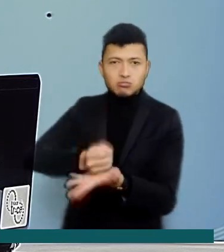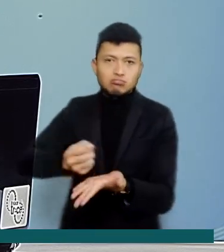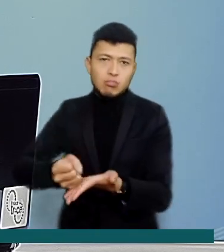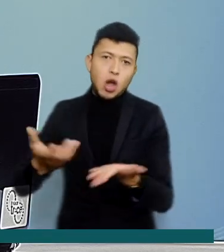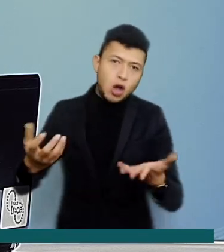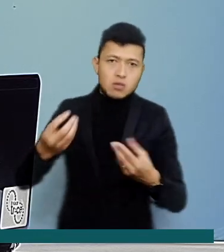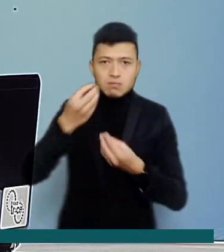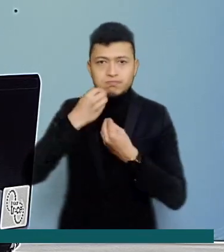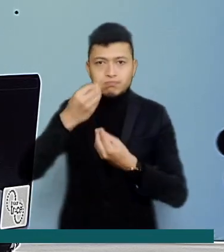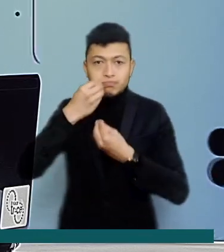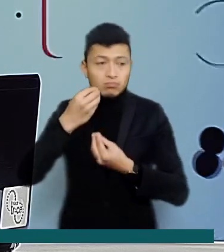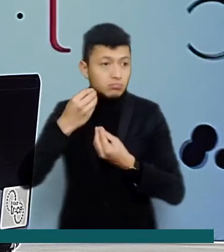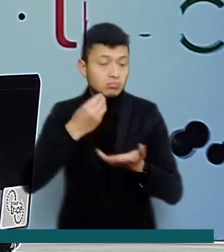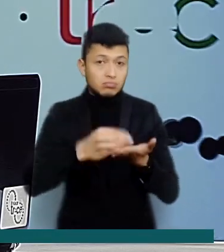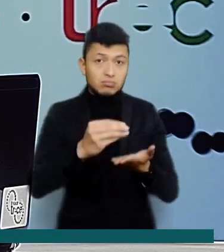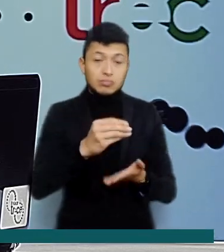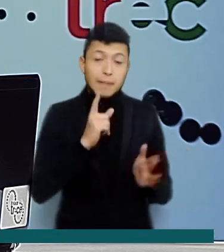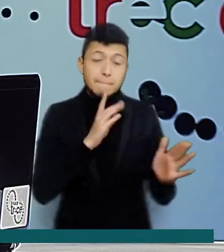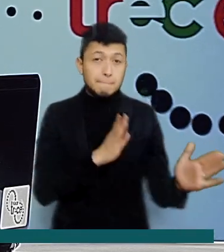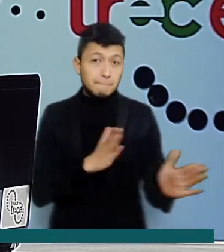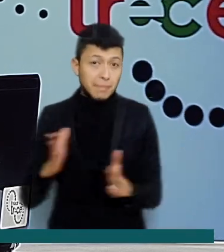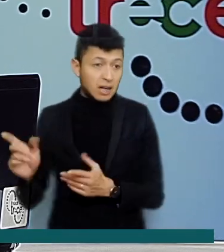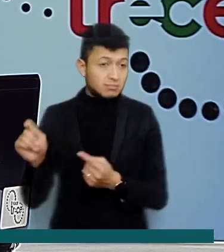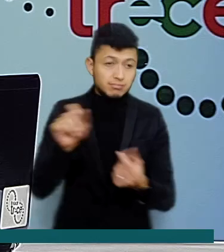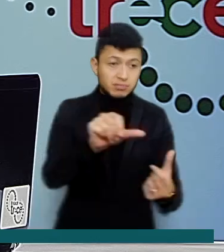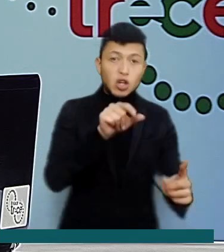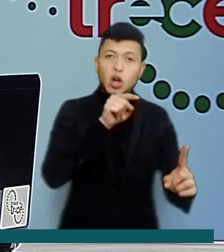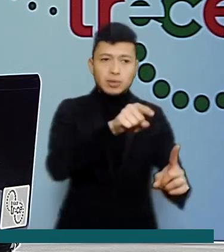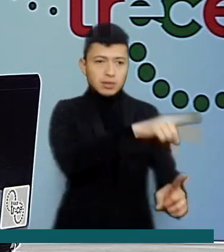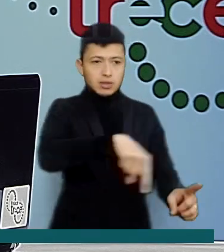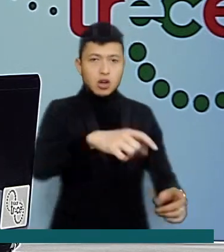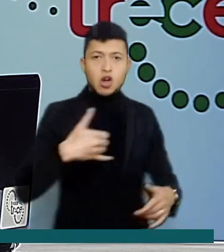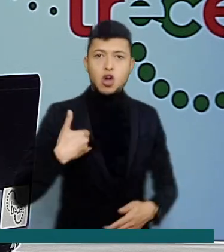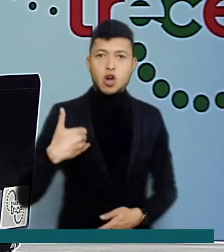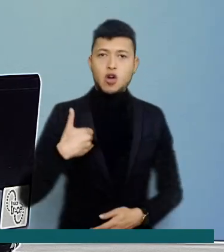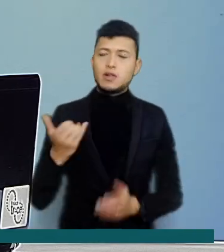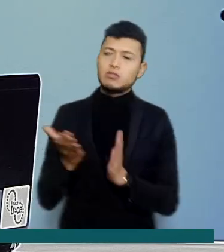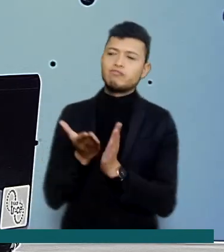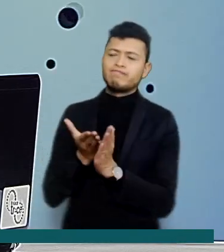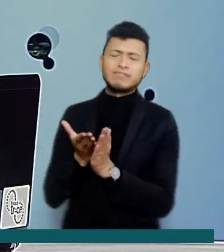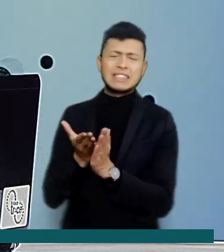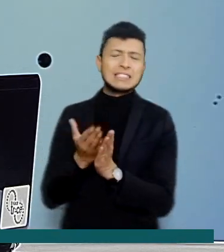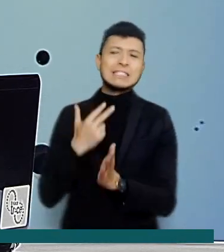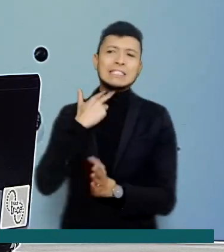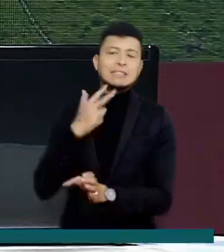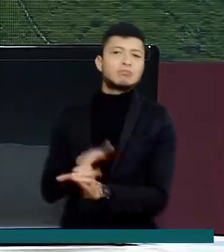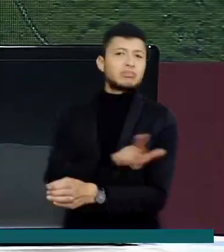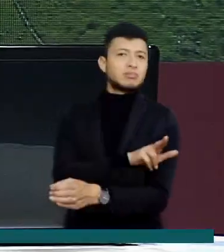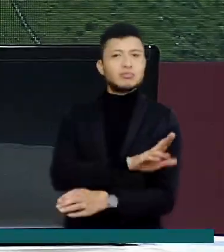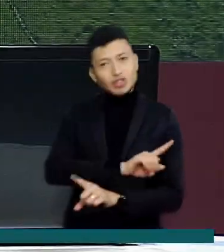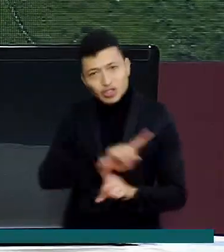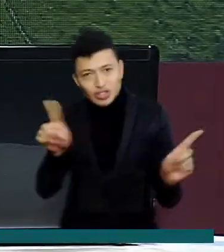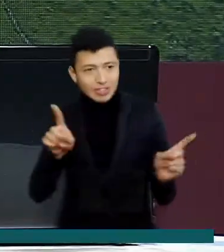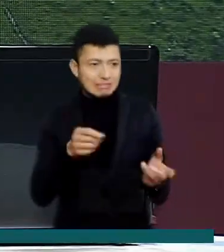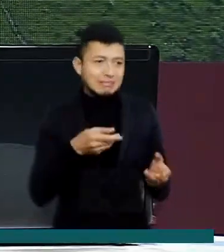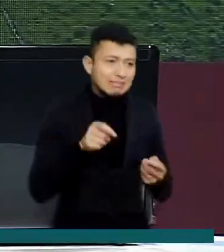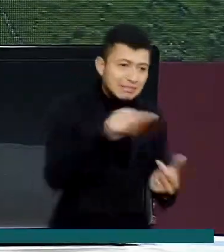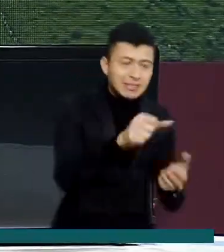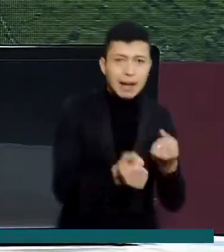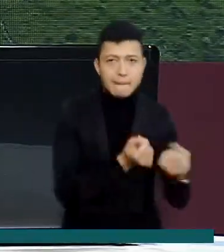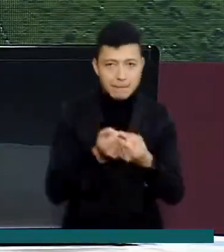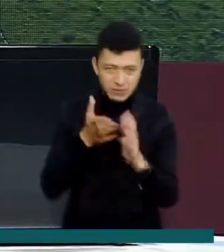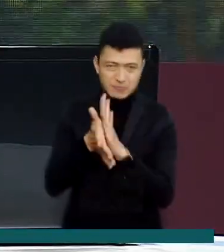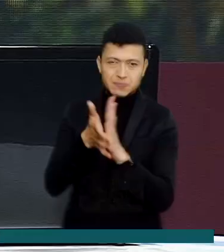matrícula o alimentación. El objetivo de este plan es evitar que muchos jóvenes abandonen sus estudios. Saludamos a Santiago